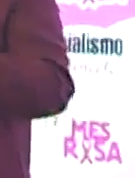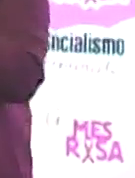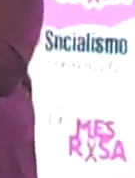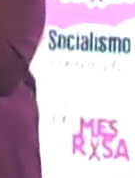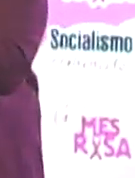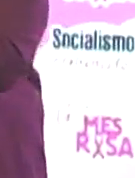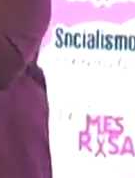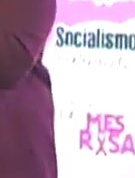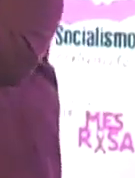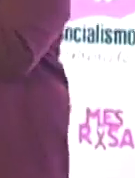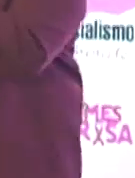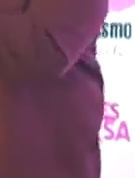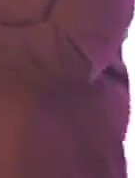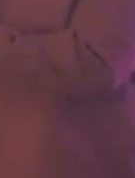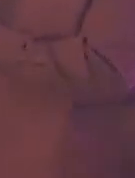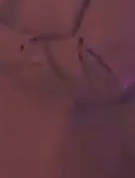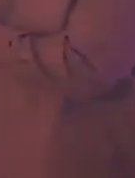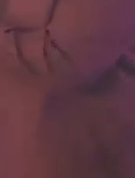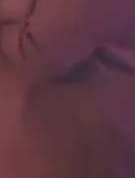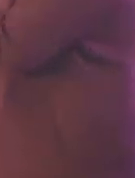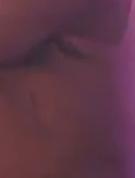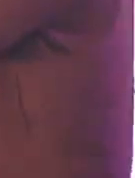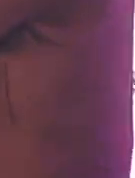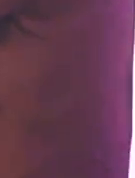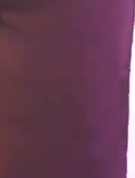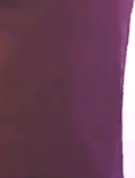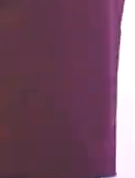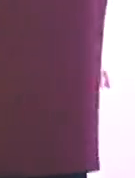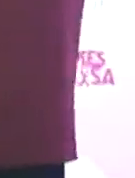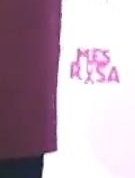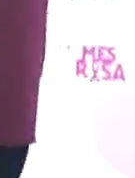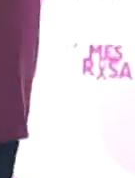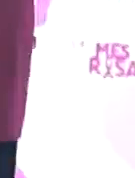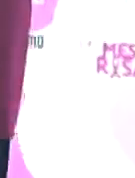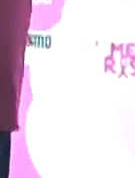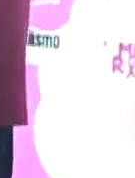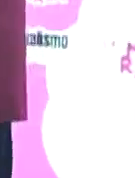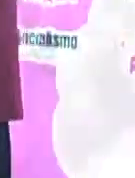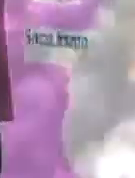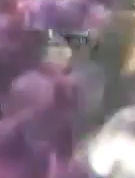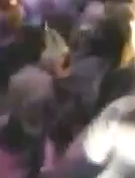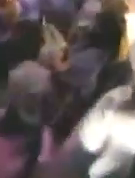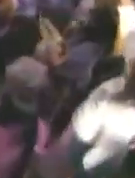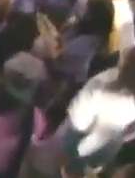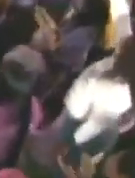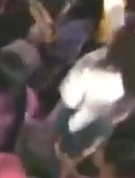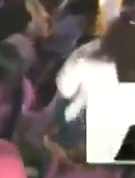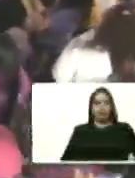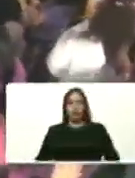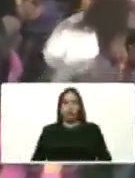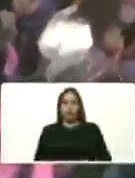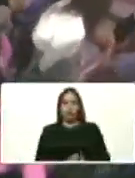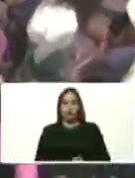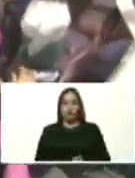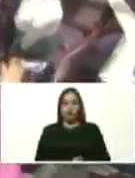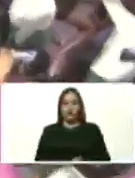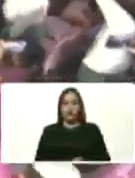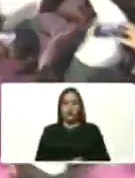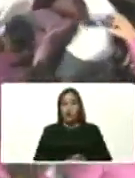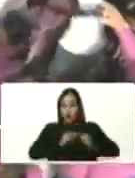esta nueva era de transición al socialismo con las 3R.net,